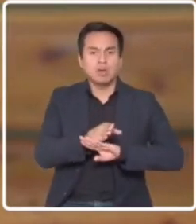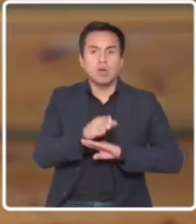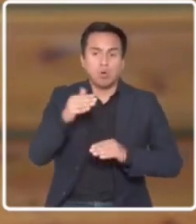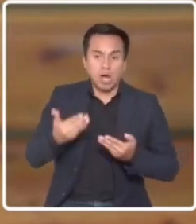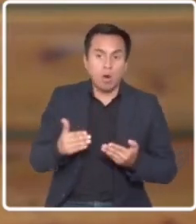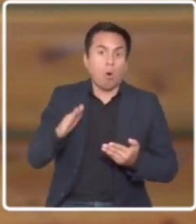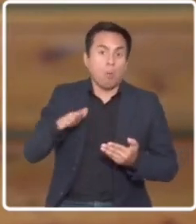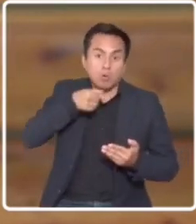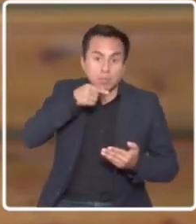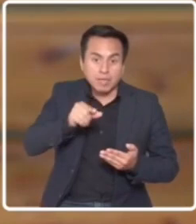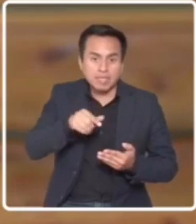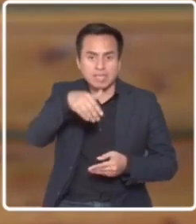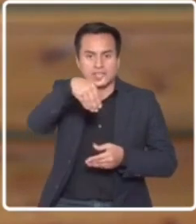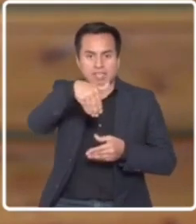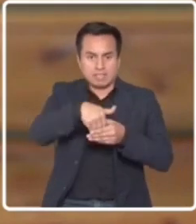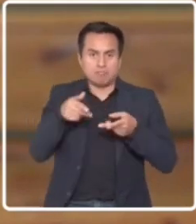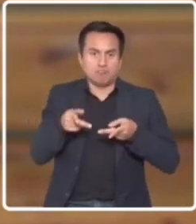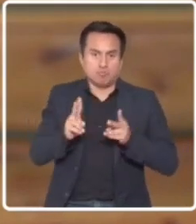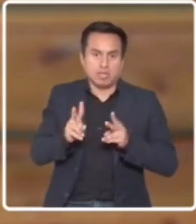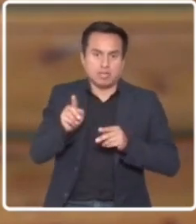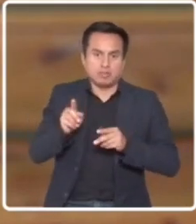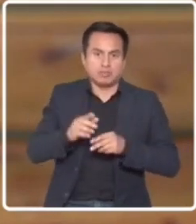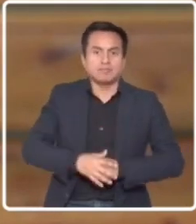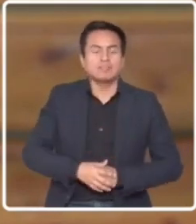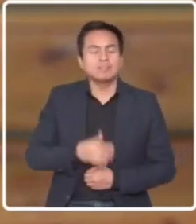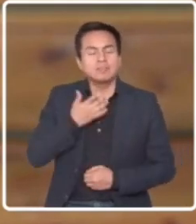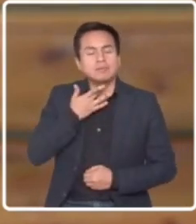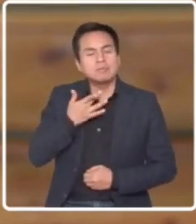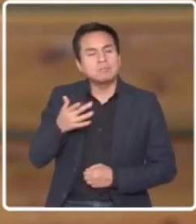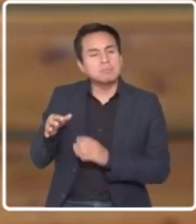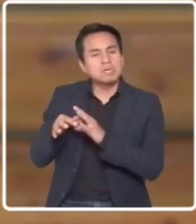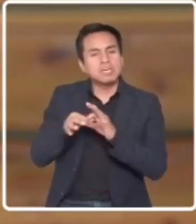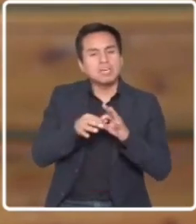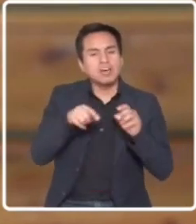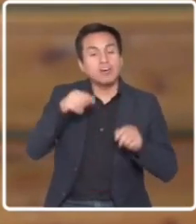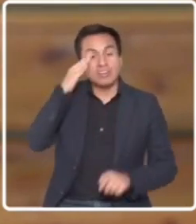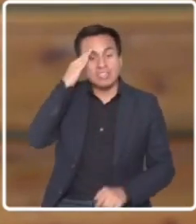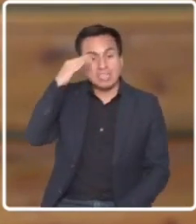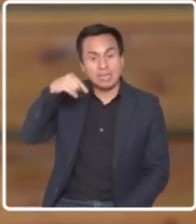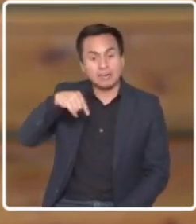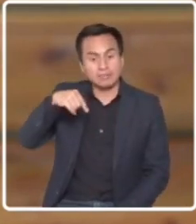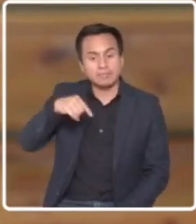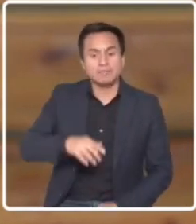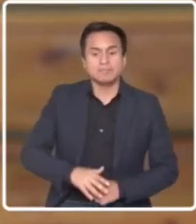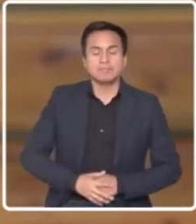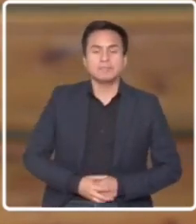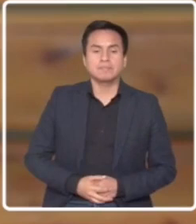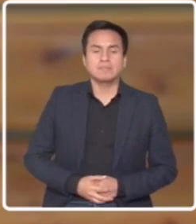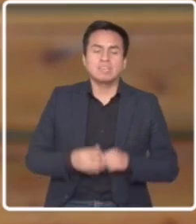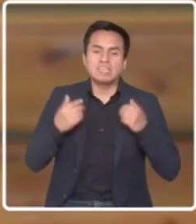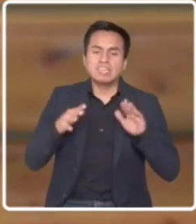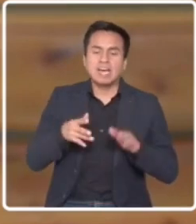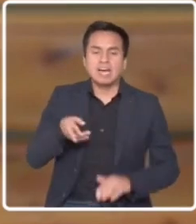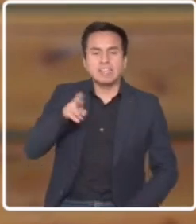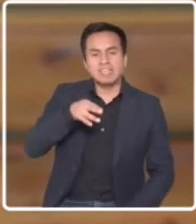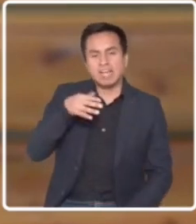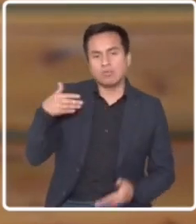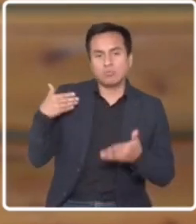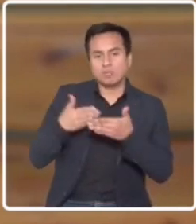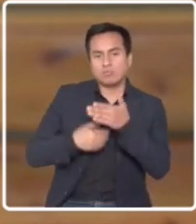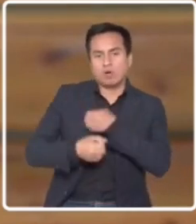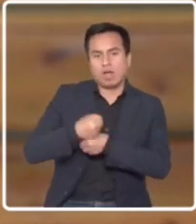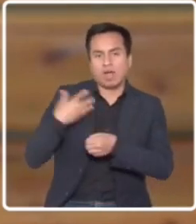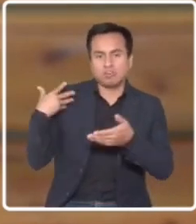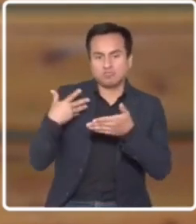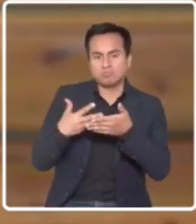ejercerán prontamente su derecho a sufragio, porque hoy, como ya ha sido reiterado en los últimos